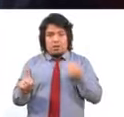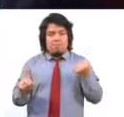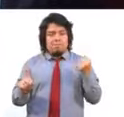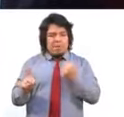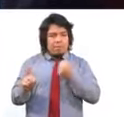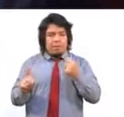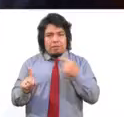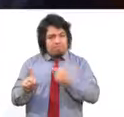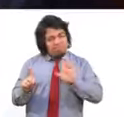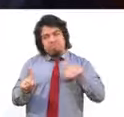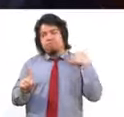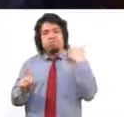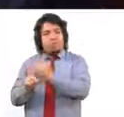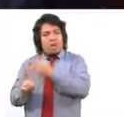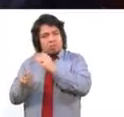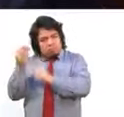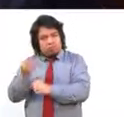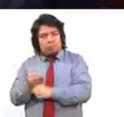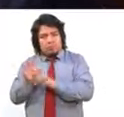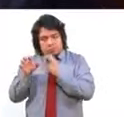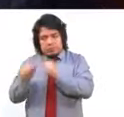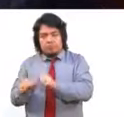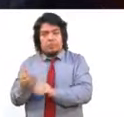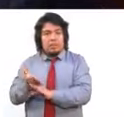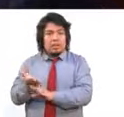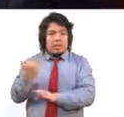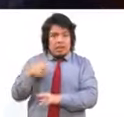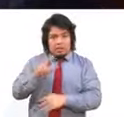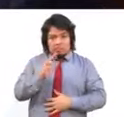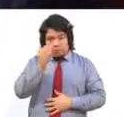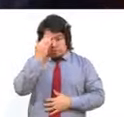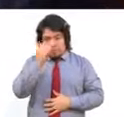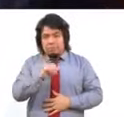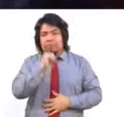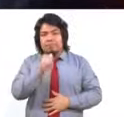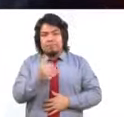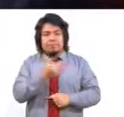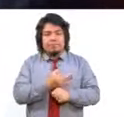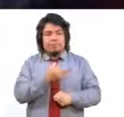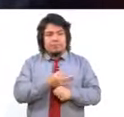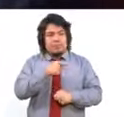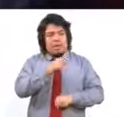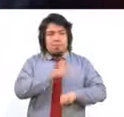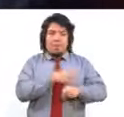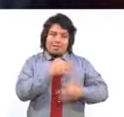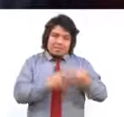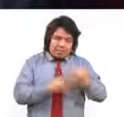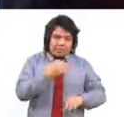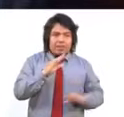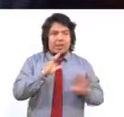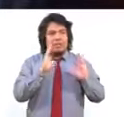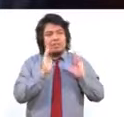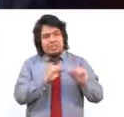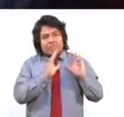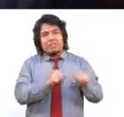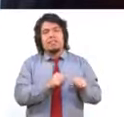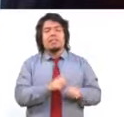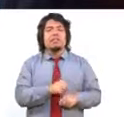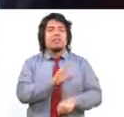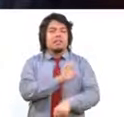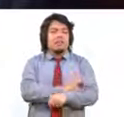muy importante que antes no estaba reconocido así. Y la capacitación que ha habido de la Fiscalía, hoy la